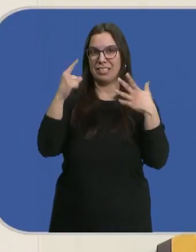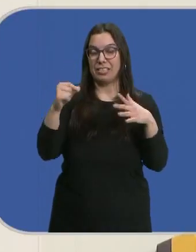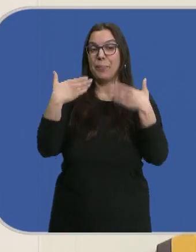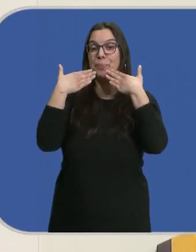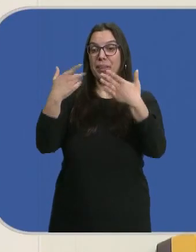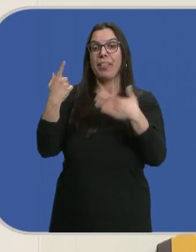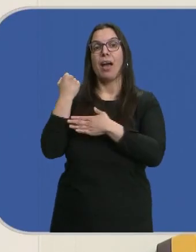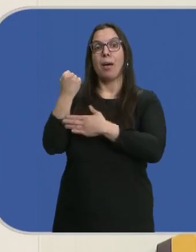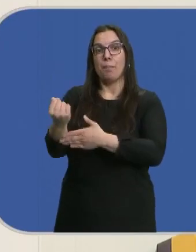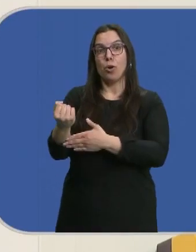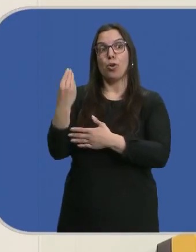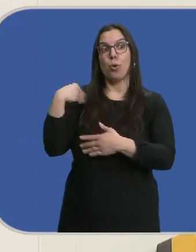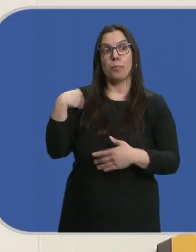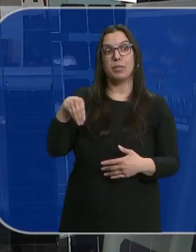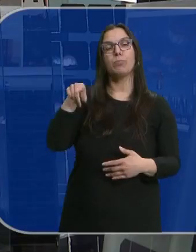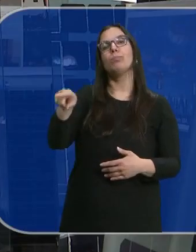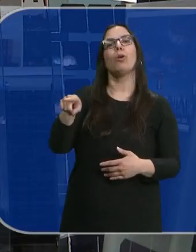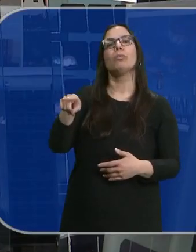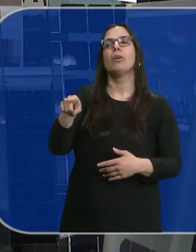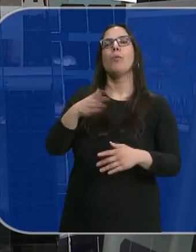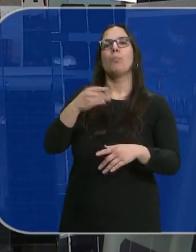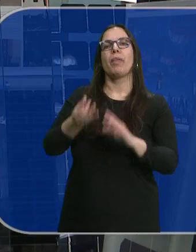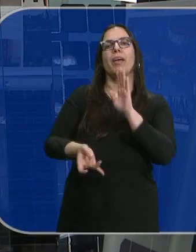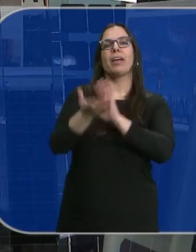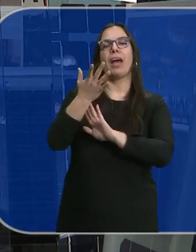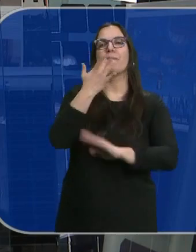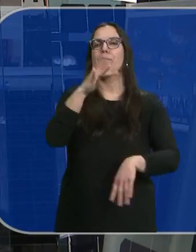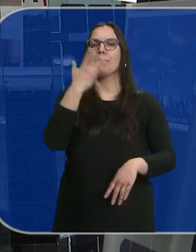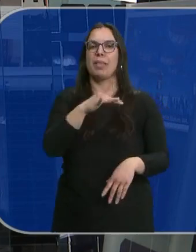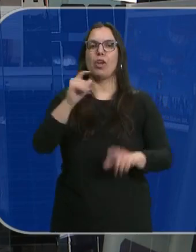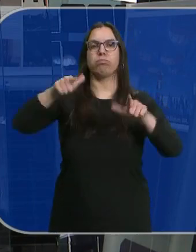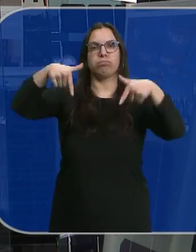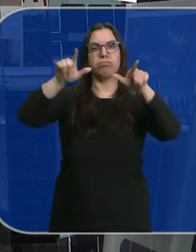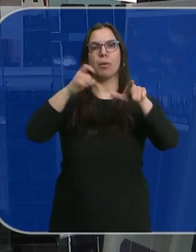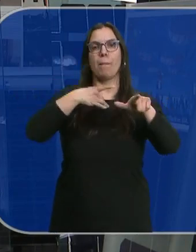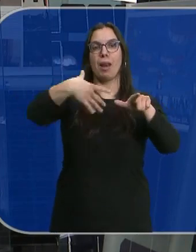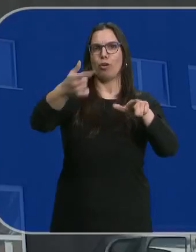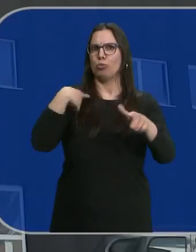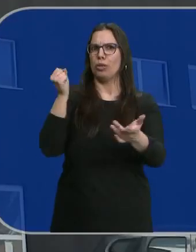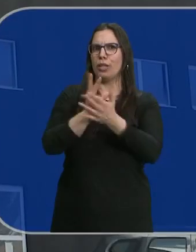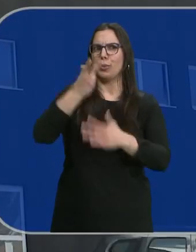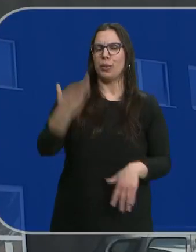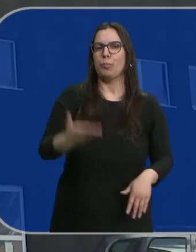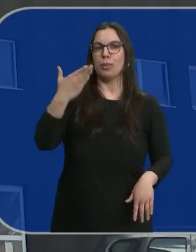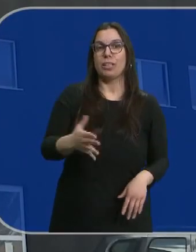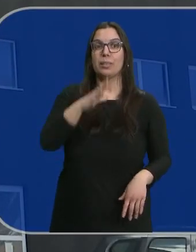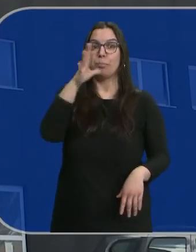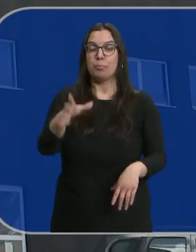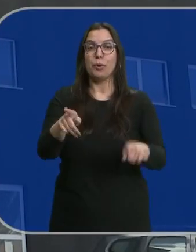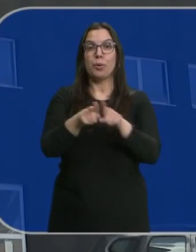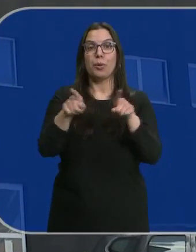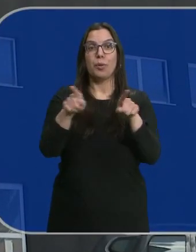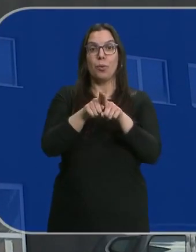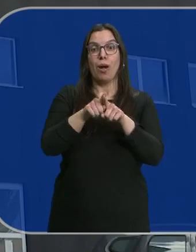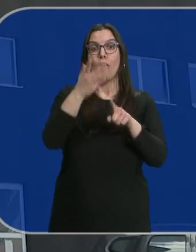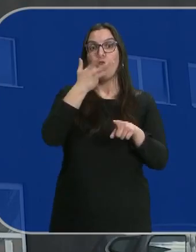y gracias al apoyo del ICE han podido desarrollar este vidrio fotovoltaico blanco, un auténtico reto debido a la pérdida de